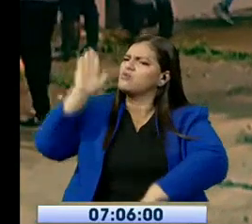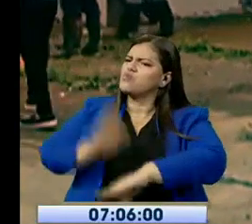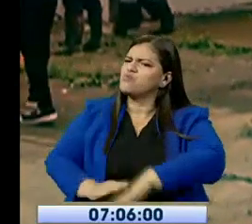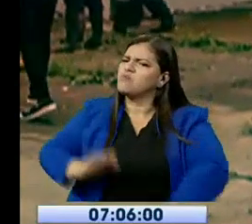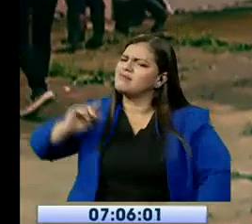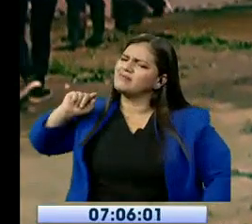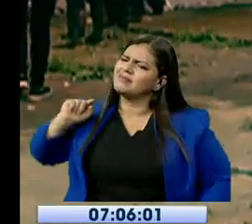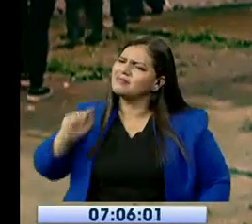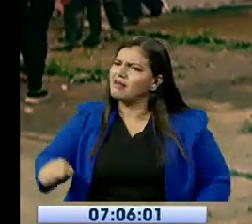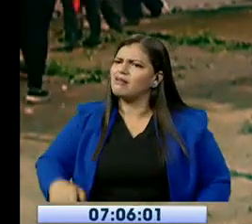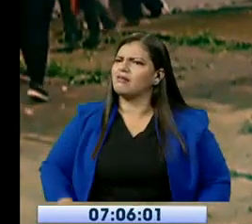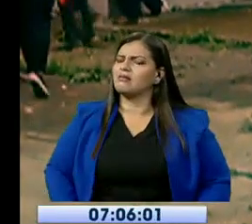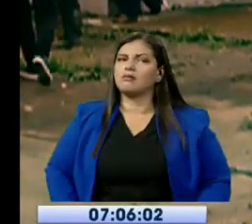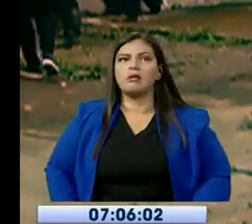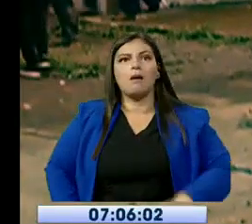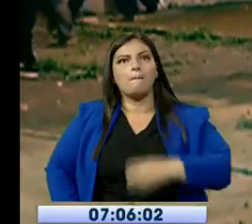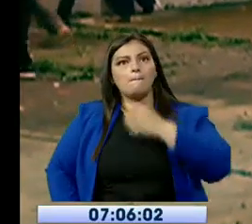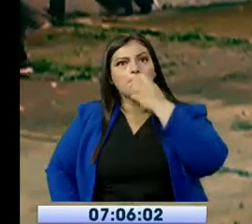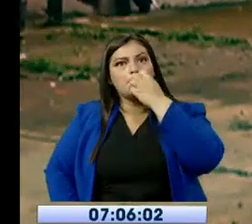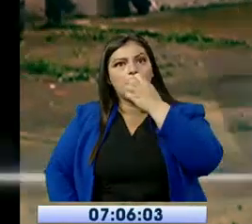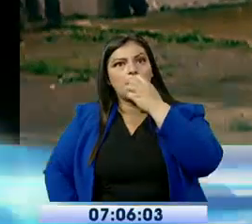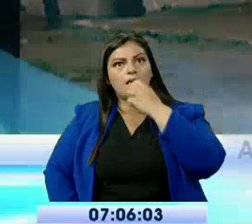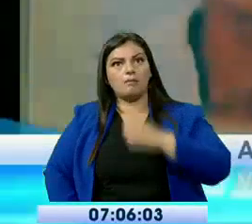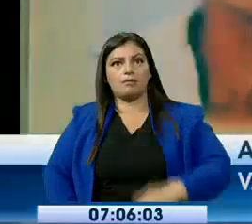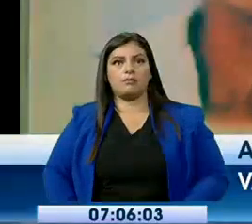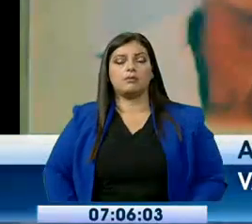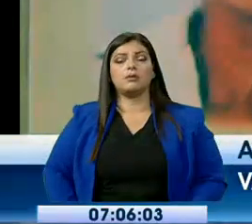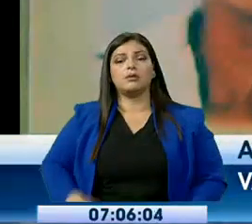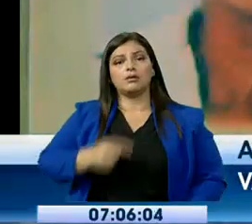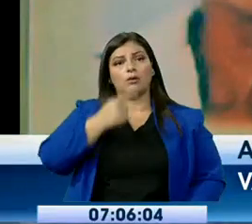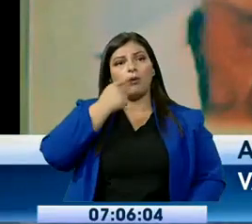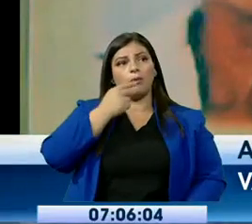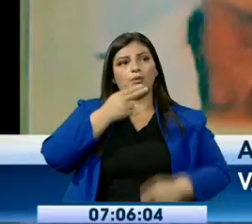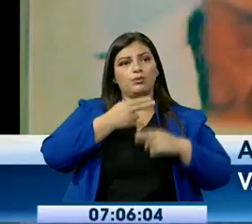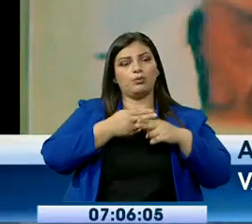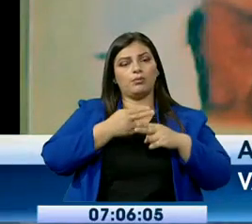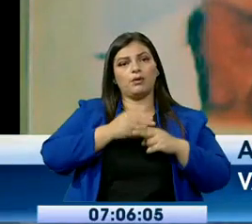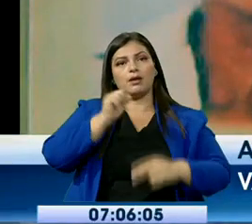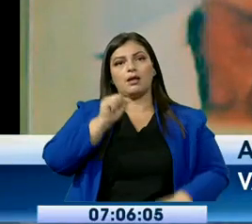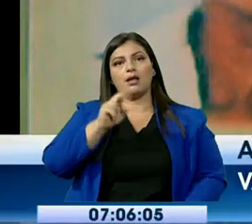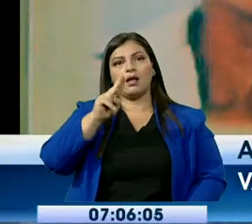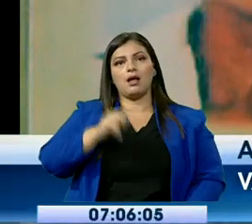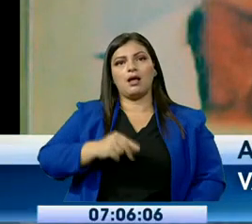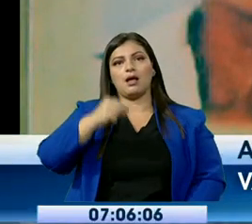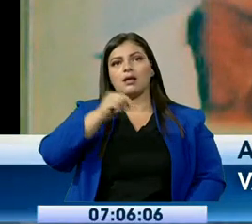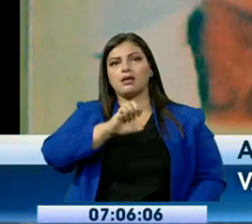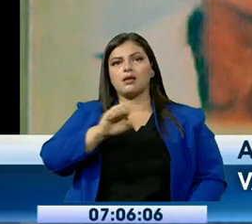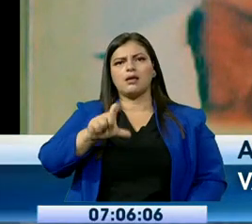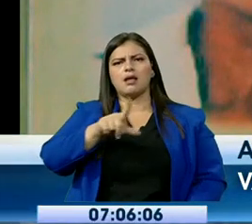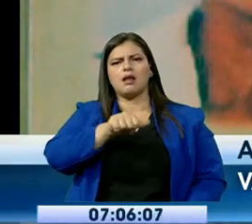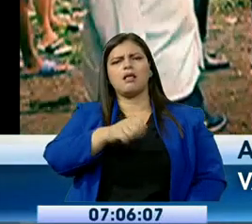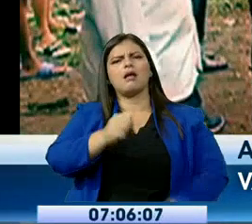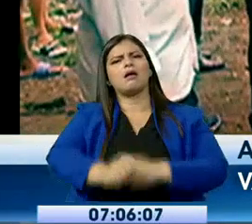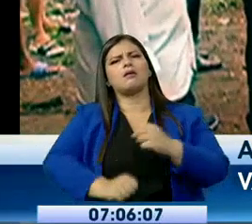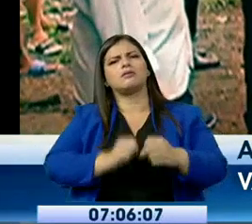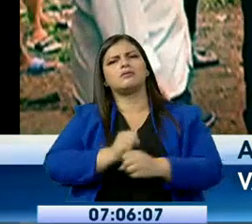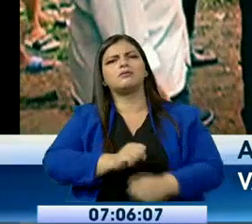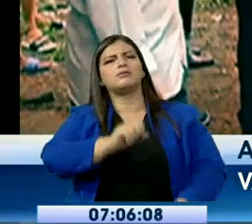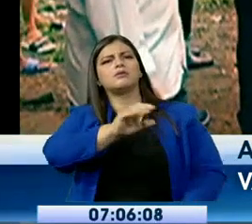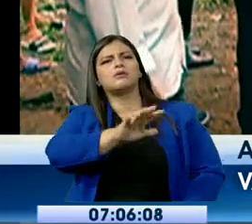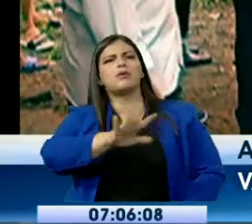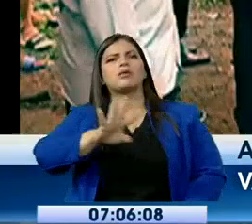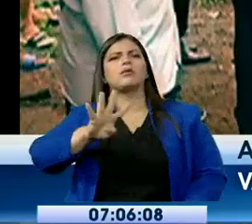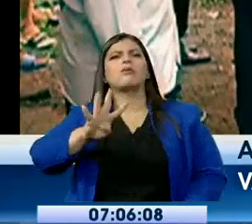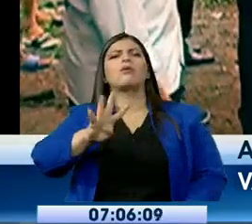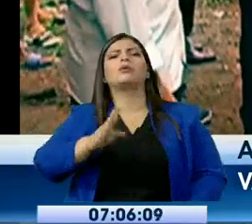Como cada mañana, Ángel Villamar, de 54 años, salió desde su domicilio situado en el recinto El Zapallo, perteneciente